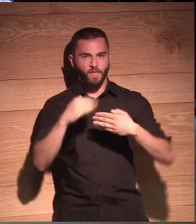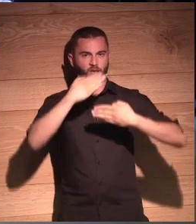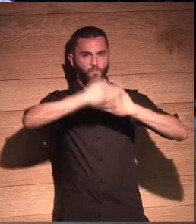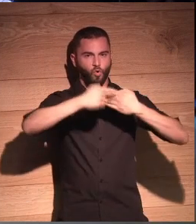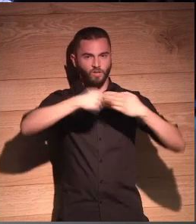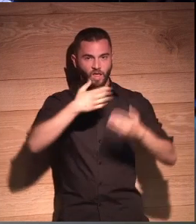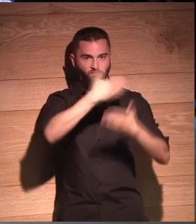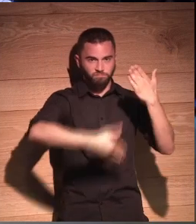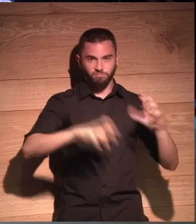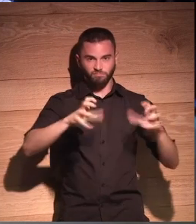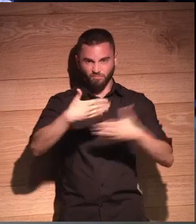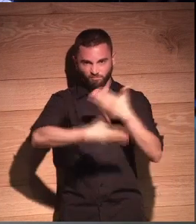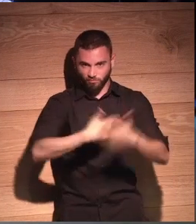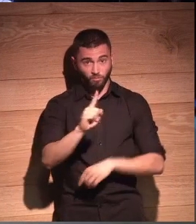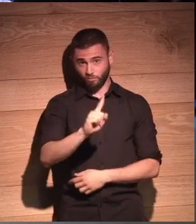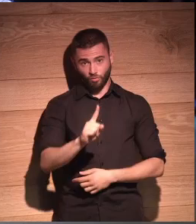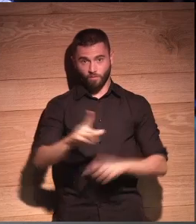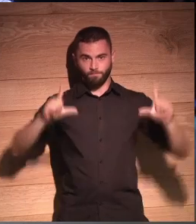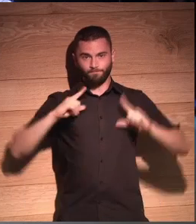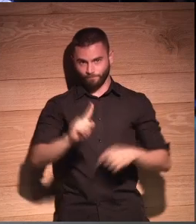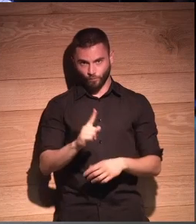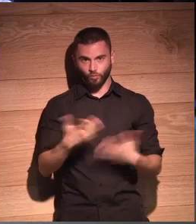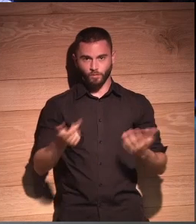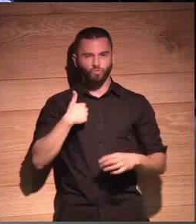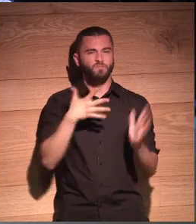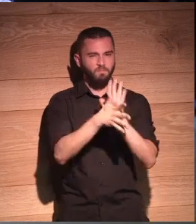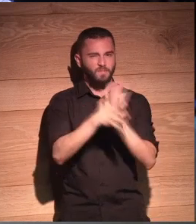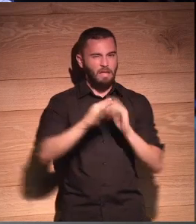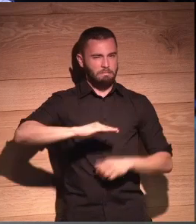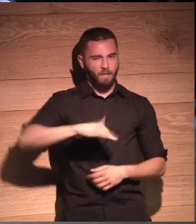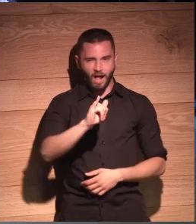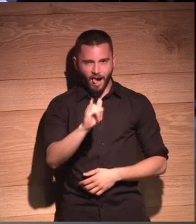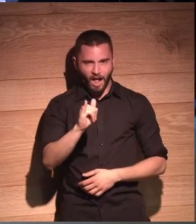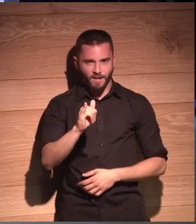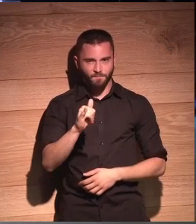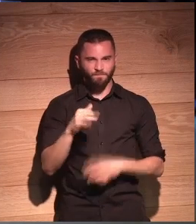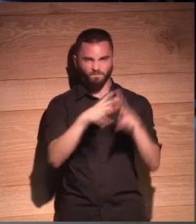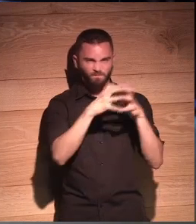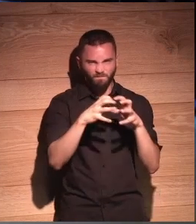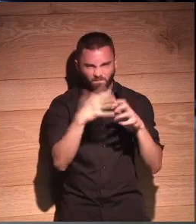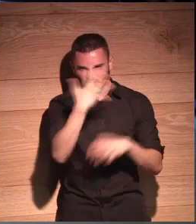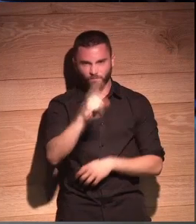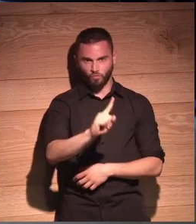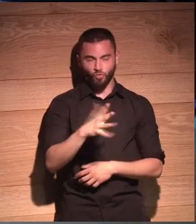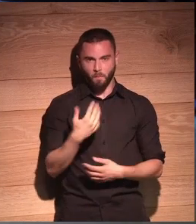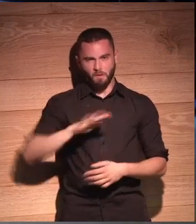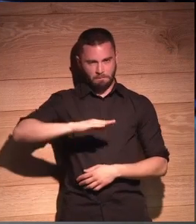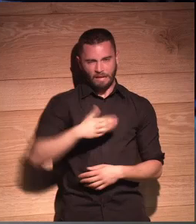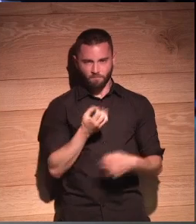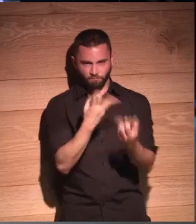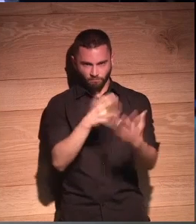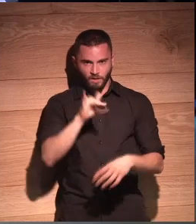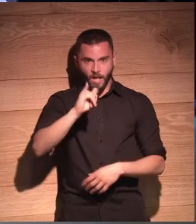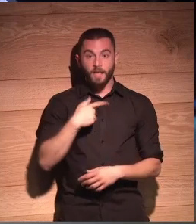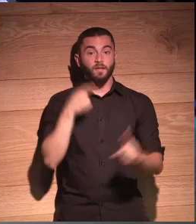grandes medios, ¿no? Y eso, yo tengo para mí una explicación malvada, no conspiratoria, pero sí un poco malvada, y es que al fin y al